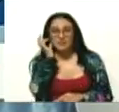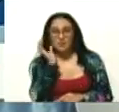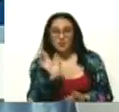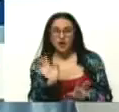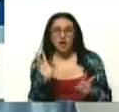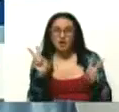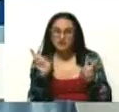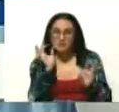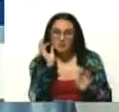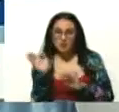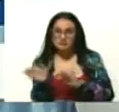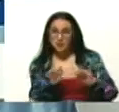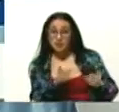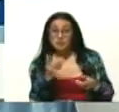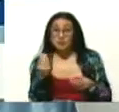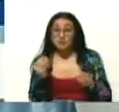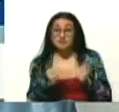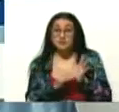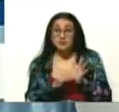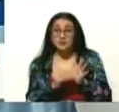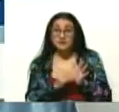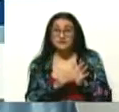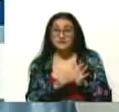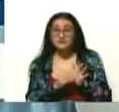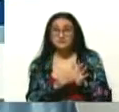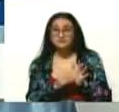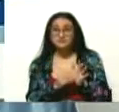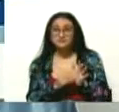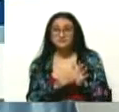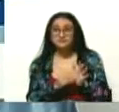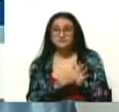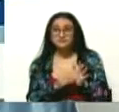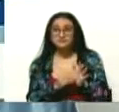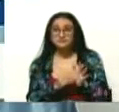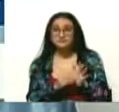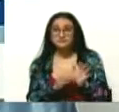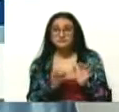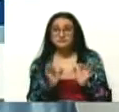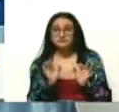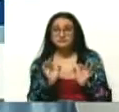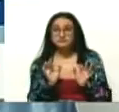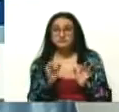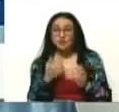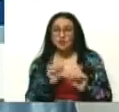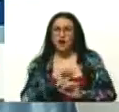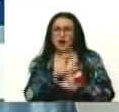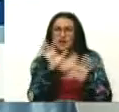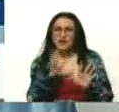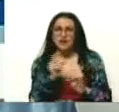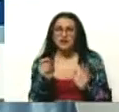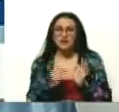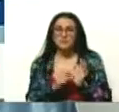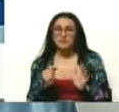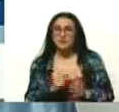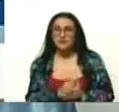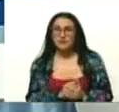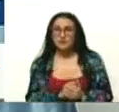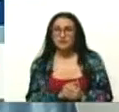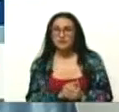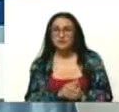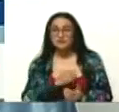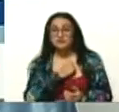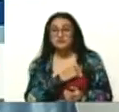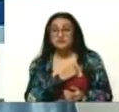repito, porque muchas veces se coloca, y eso quiero aclararlo rápidamente,